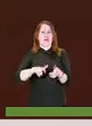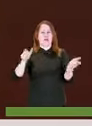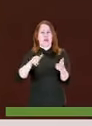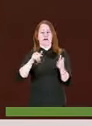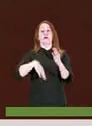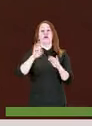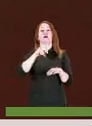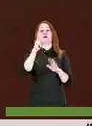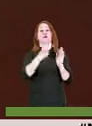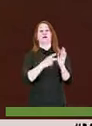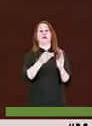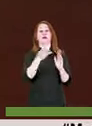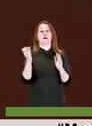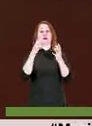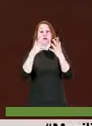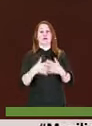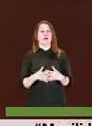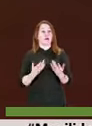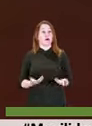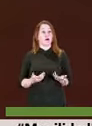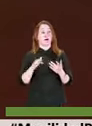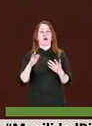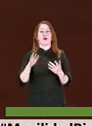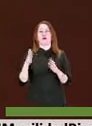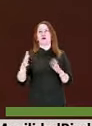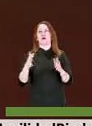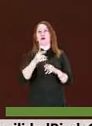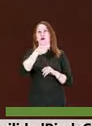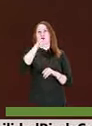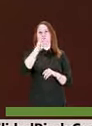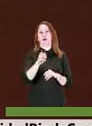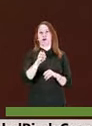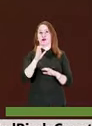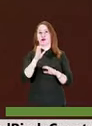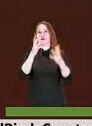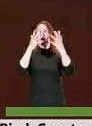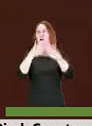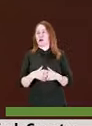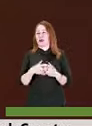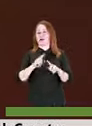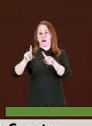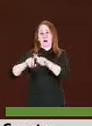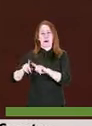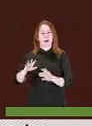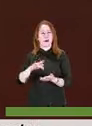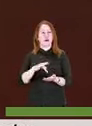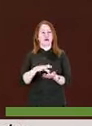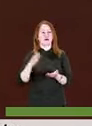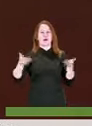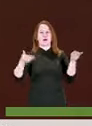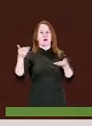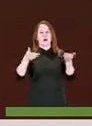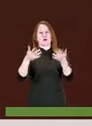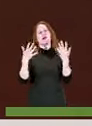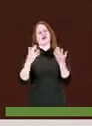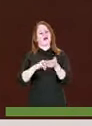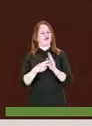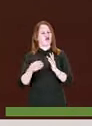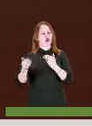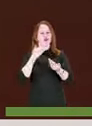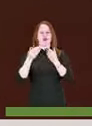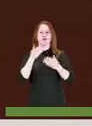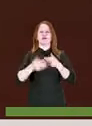2.300 empresas participaron en la licitación, es decir, un promedio de 18 compañías participaron en cada licitación. Eso demuestra la confianza en los